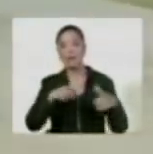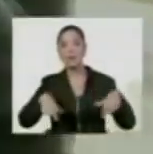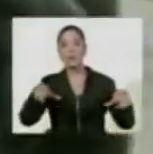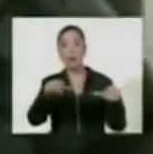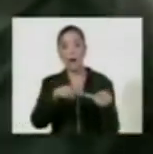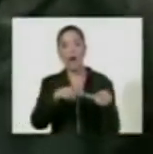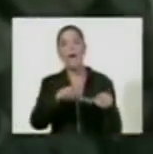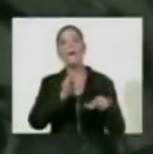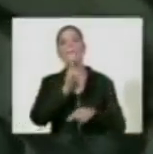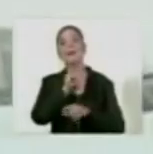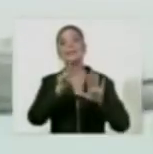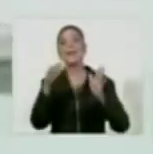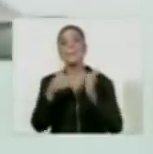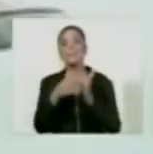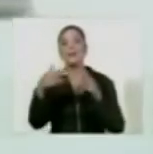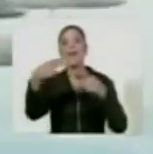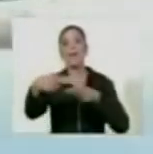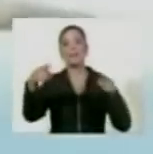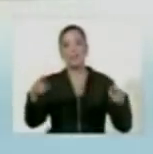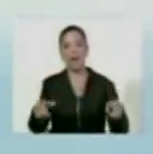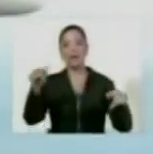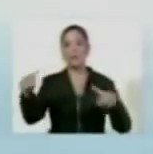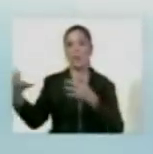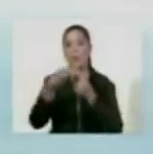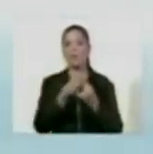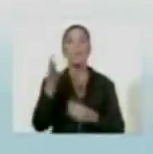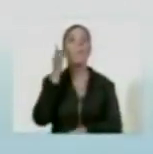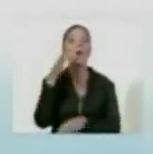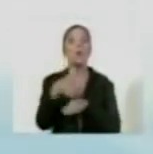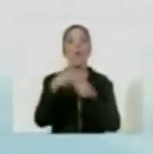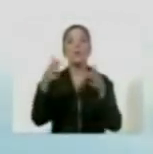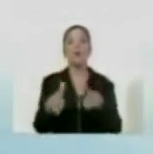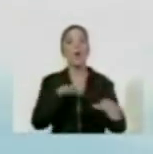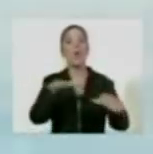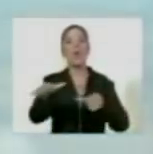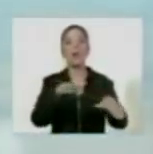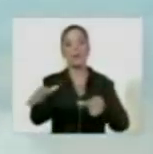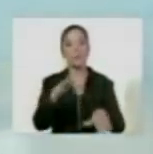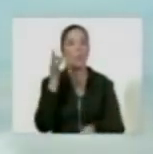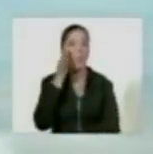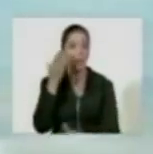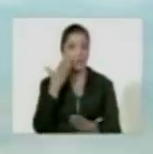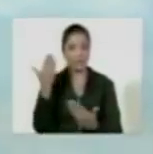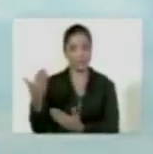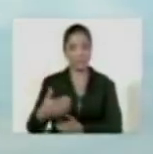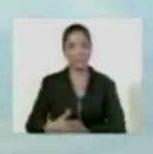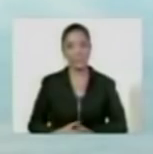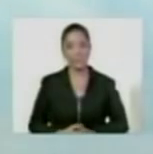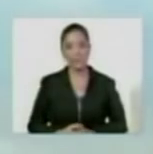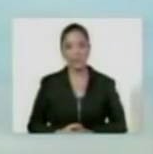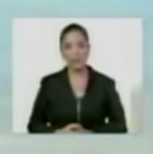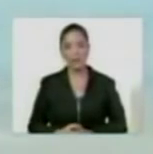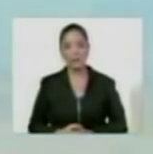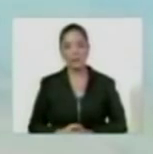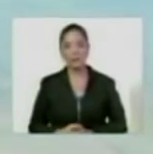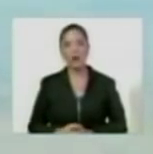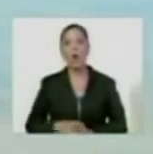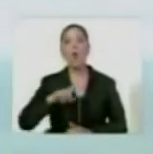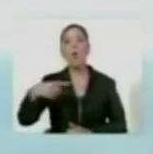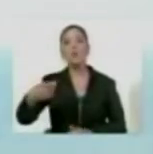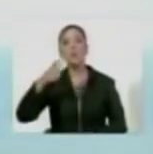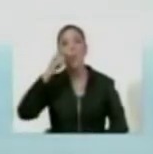26.000 hectáreas. Aquí me acompaña la señora gobernadora del estado Cojedes, el mayor general comandante